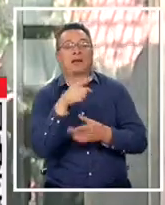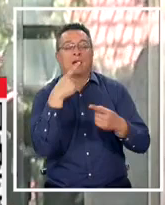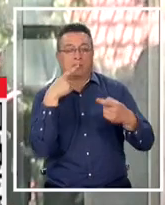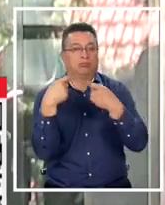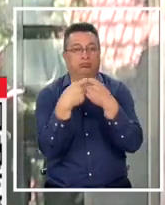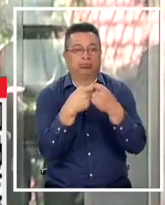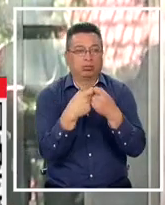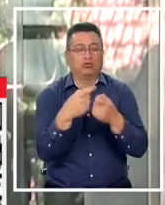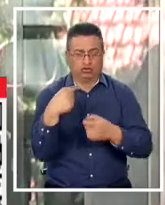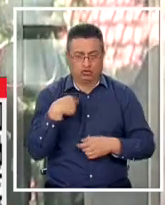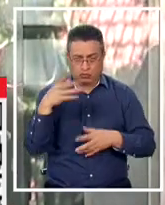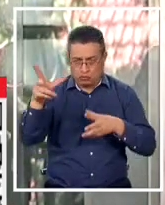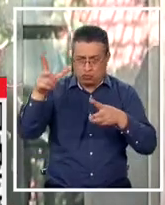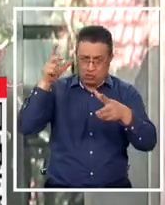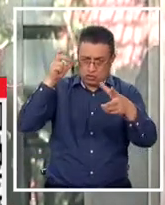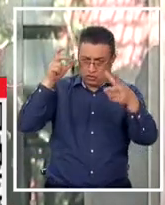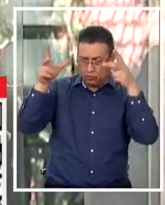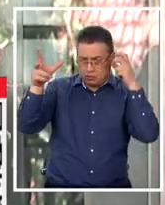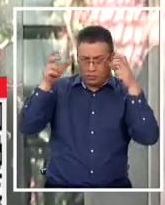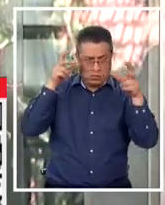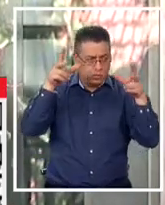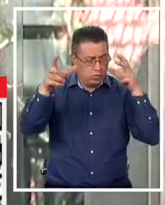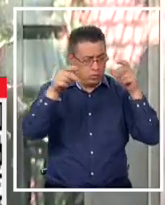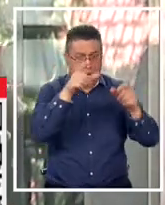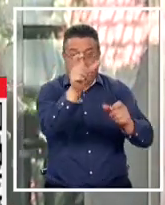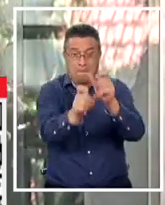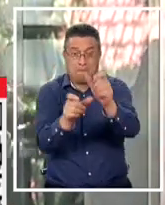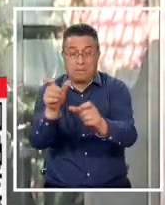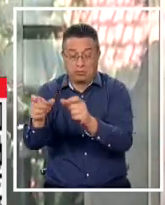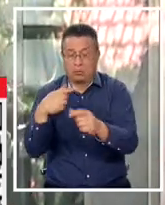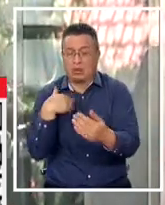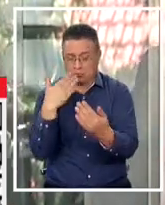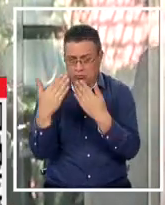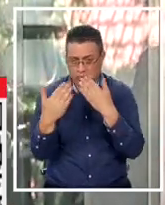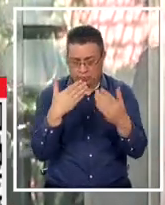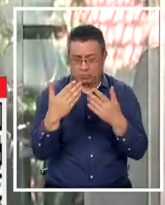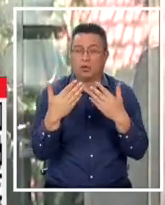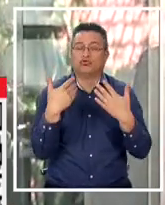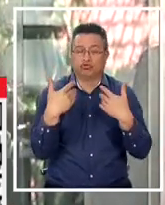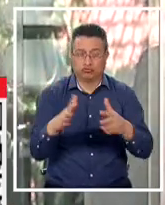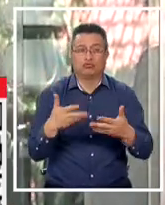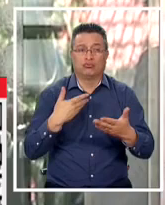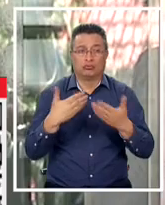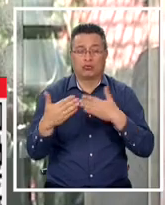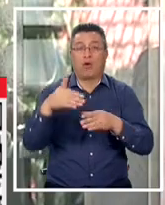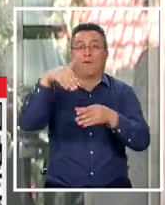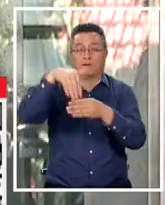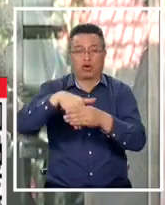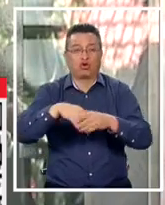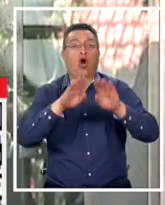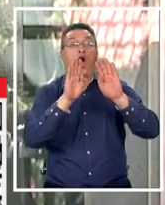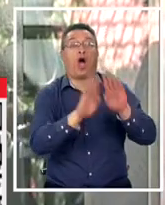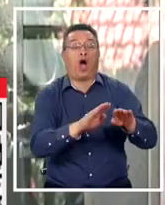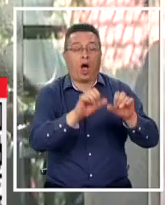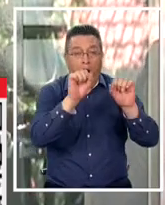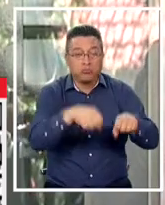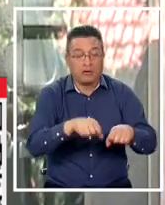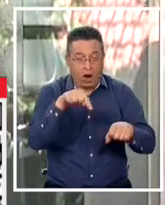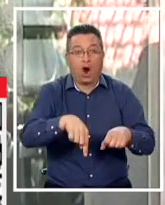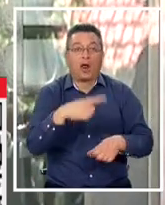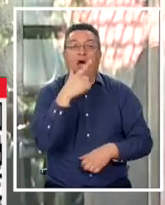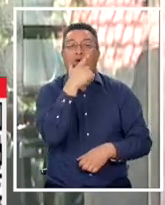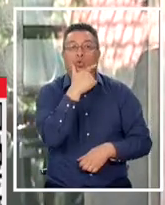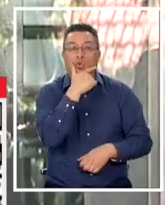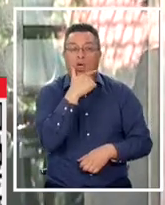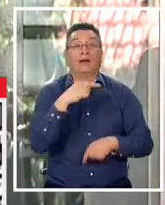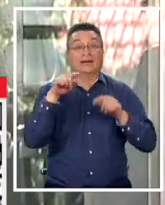debate. Yo he escuchado a gente que he conversado con gente que votó apruebo y que hoy día tiene dudas. Esas dudas no